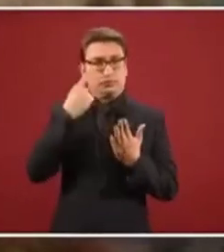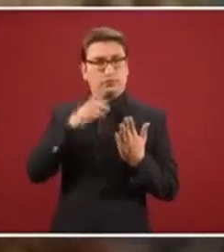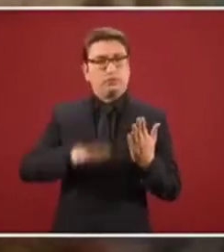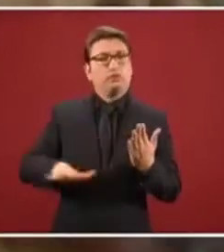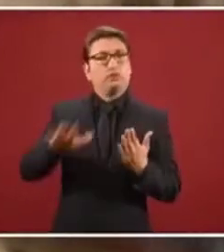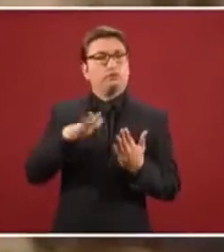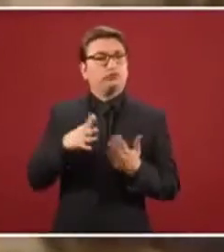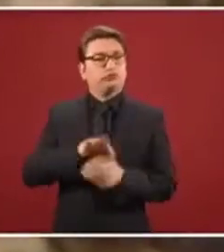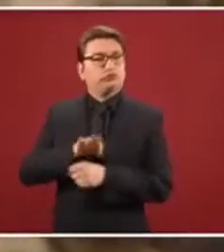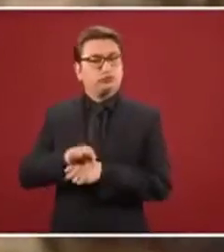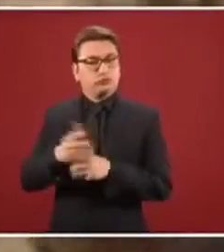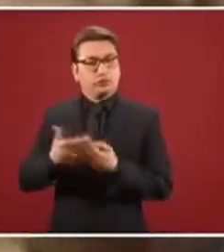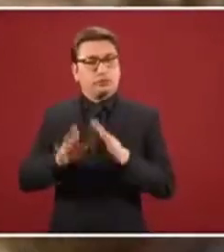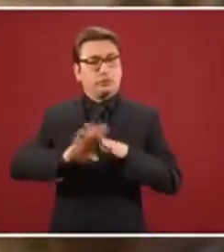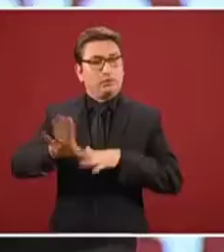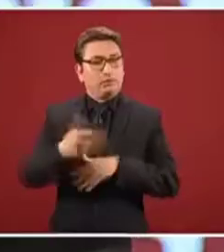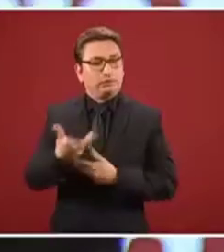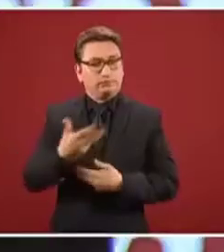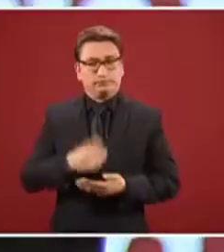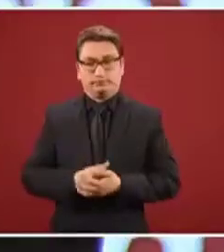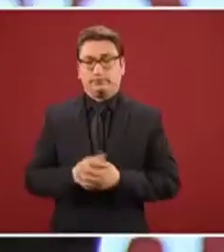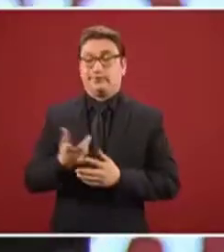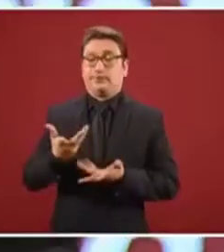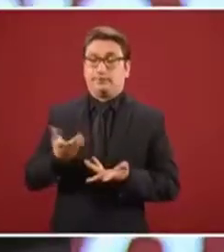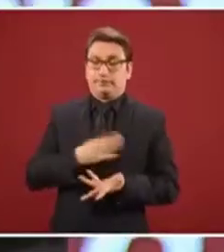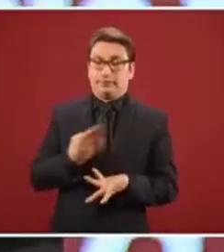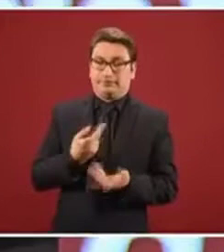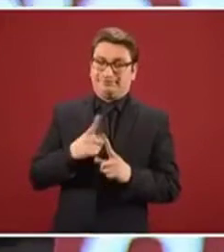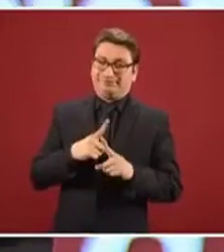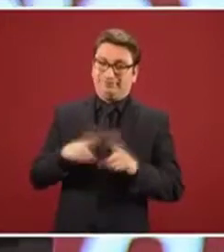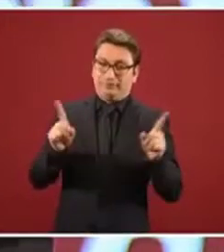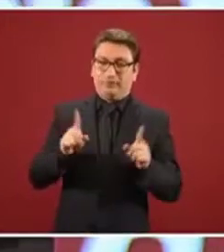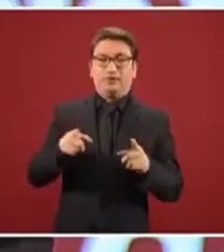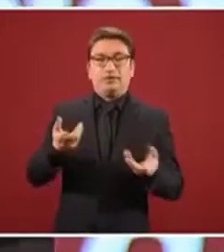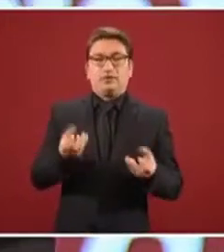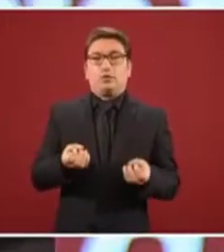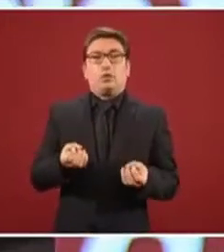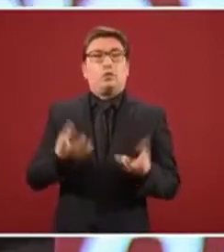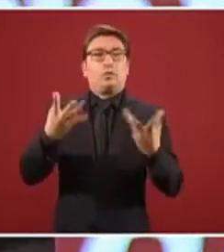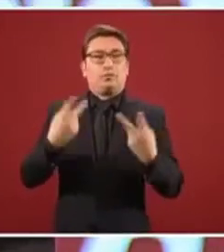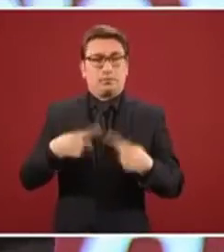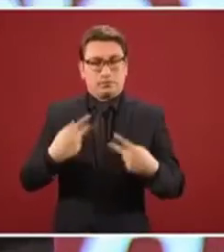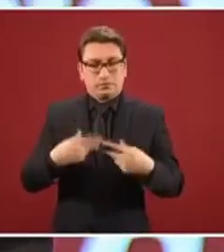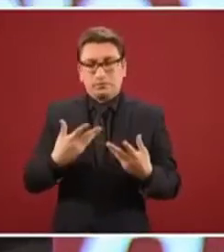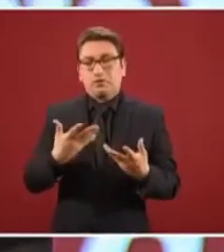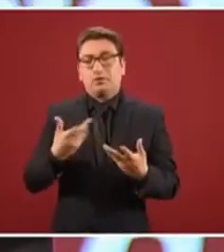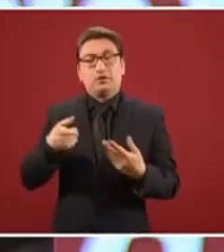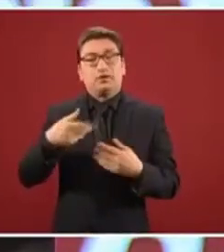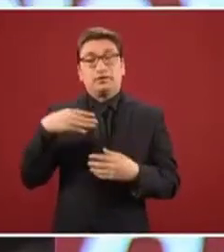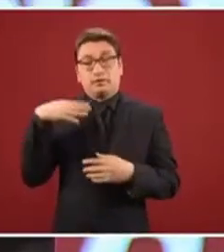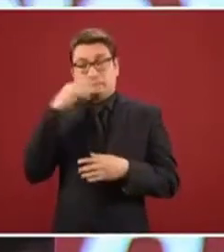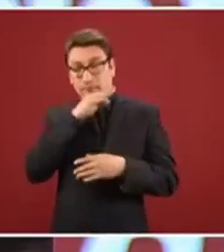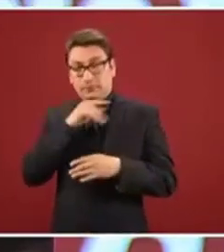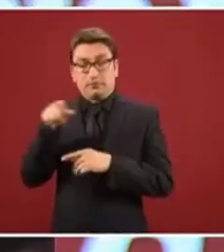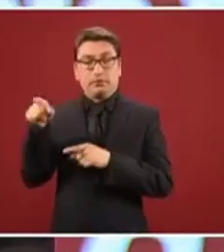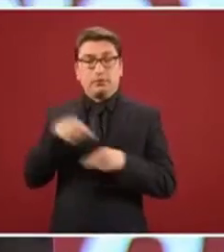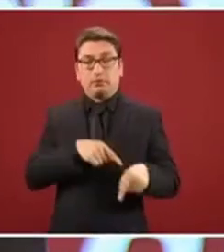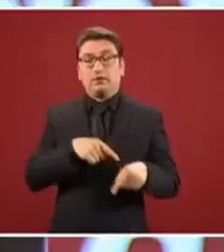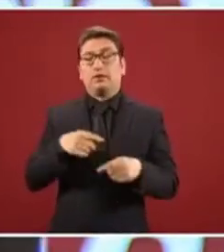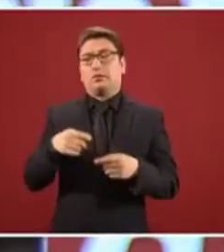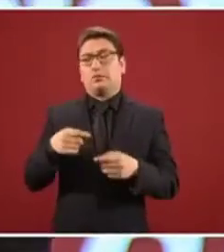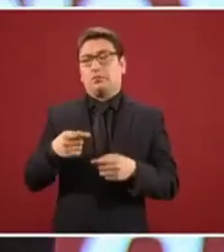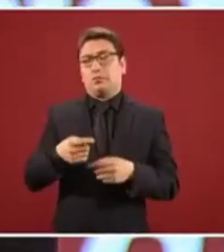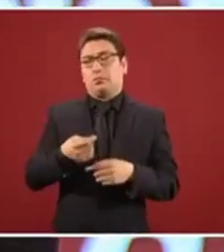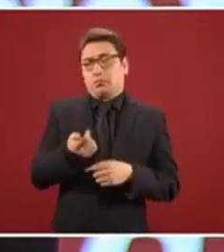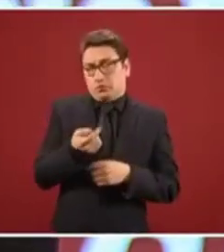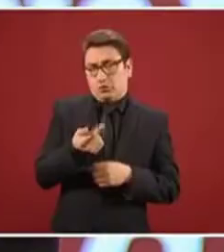de o estos migrantes? Bueno, son muy distintos en número, en fin, el número de los africanos es muy pequeño, aunque es muy